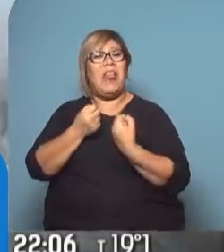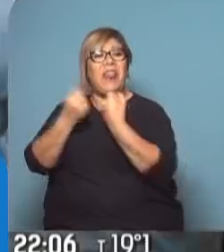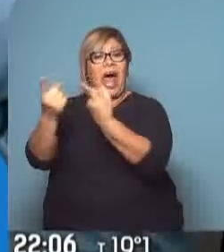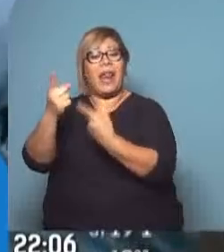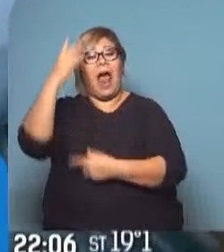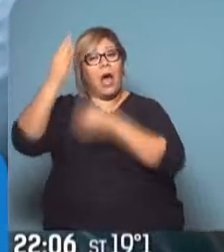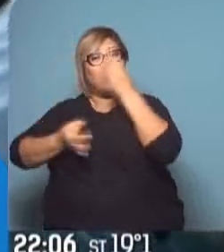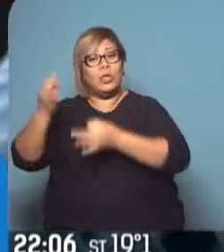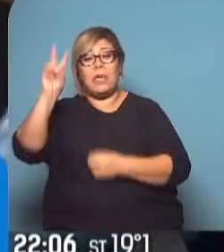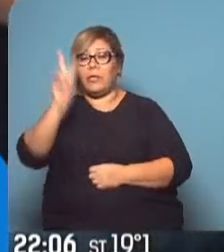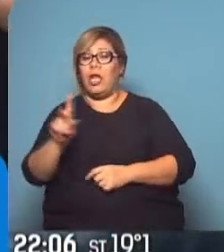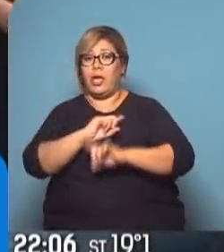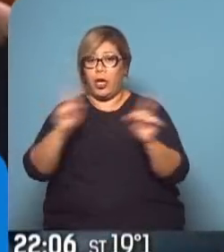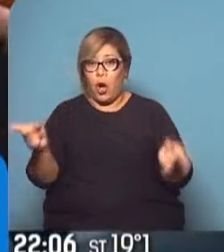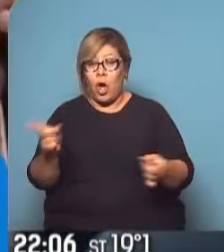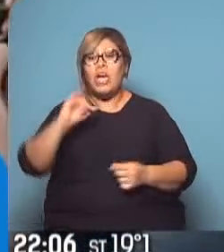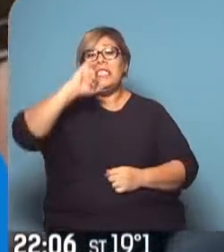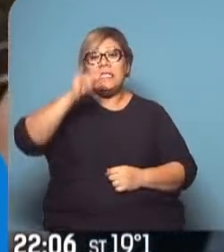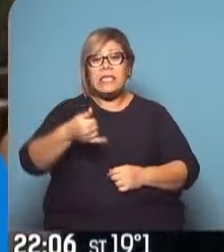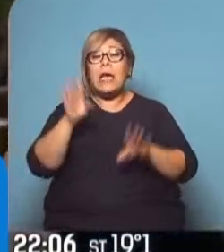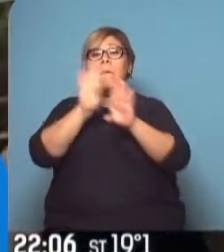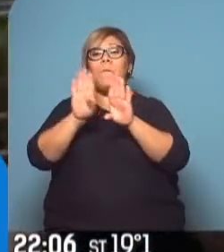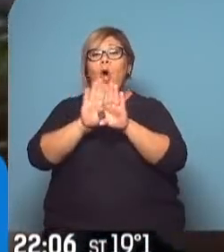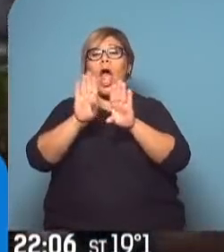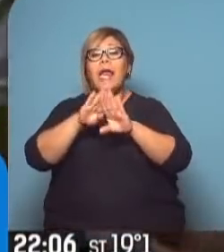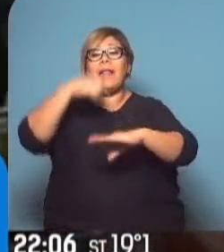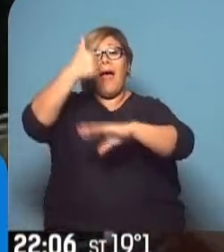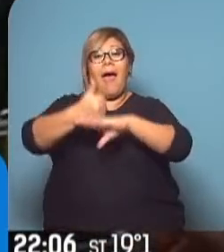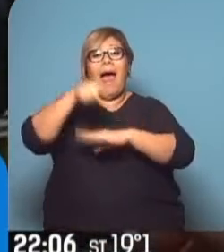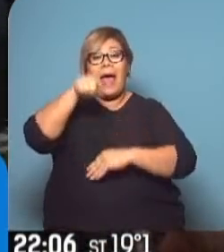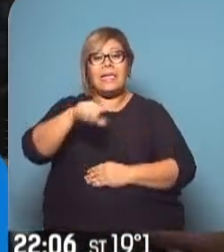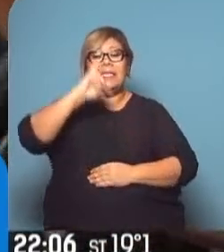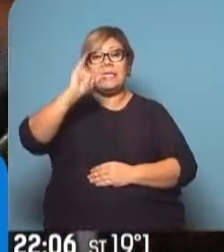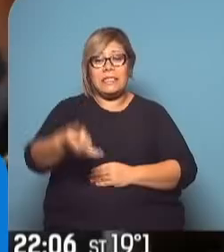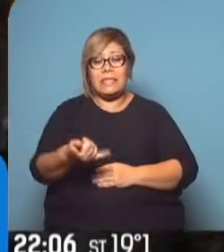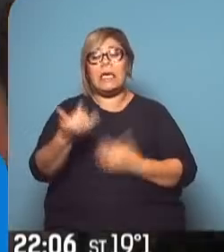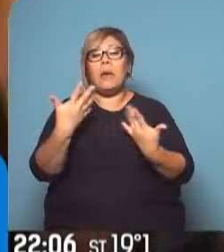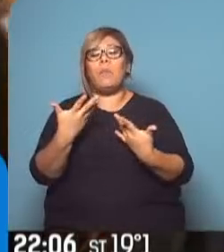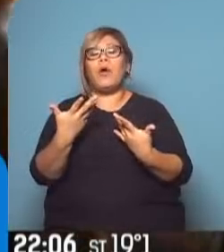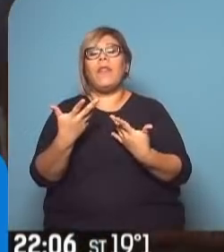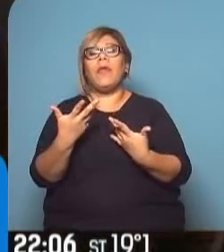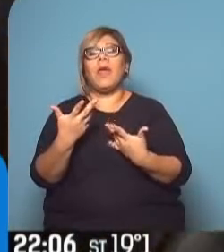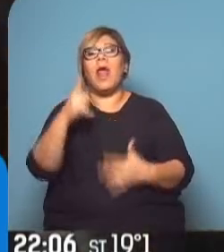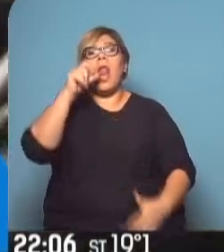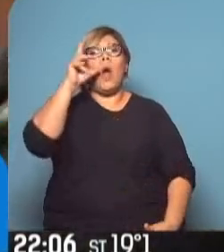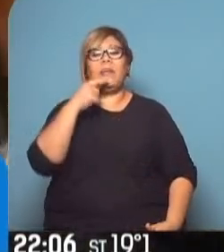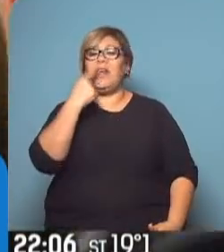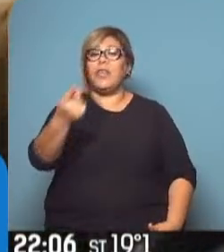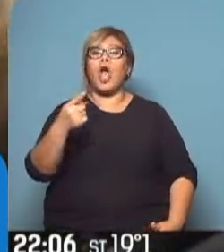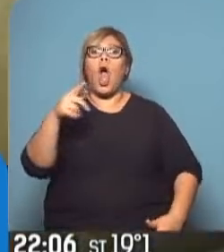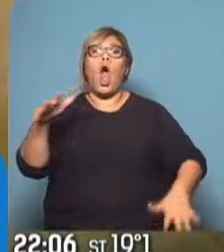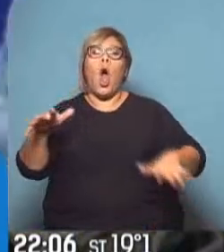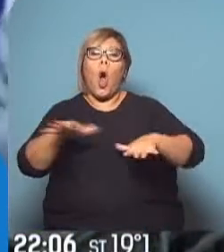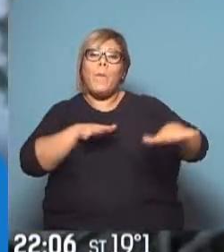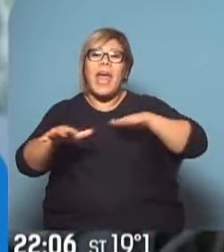con los medios desde la puerta de la residencia, desde donde López ratificó la continuidad de la denominada Operación Libertad.